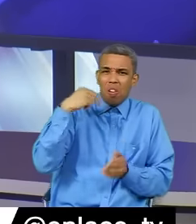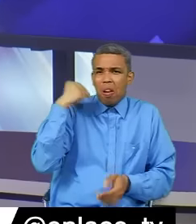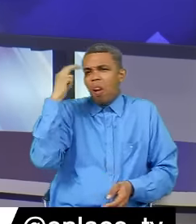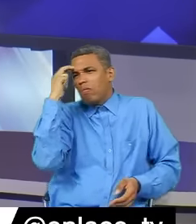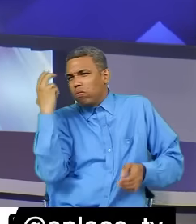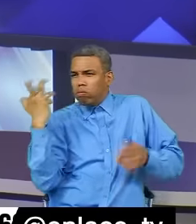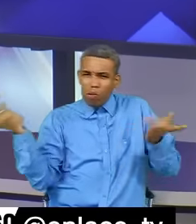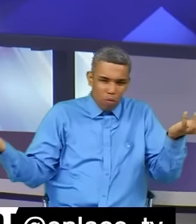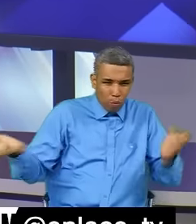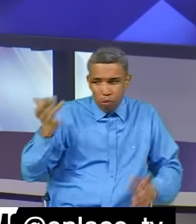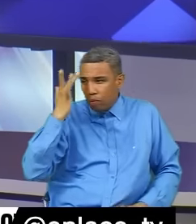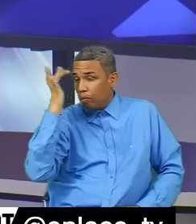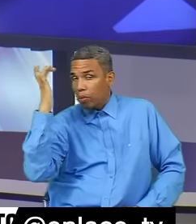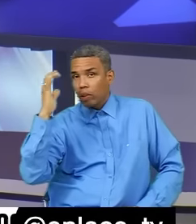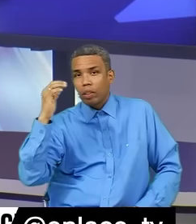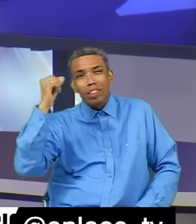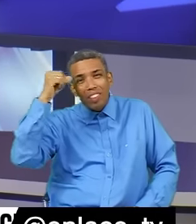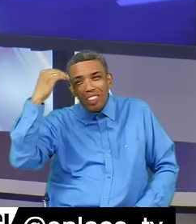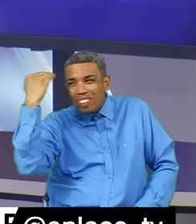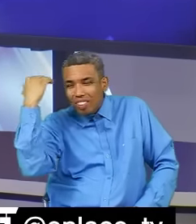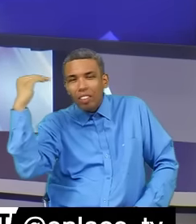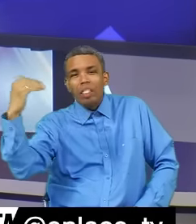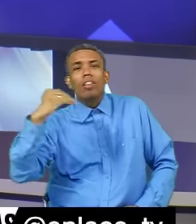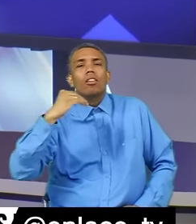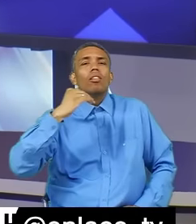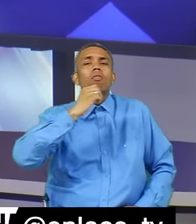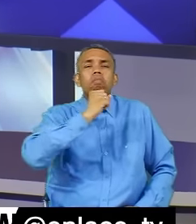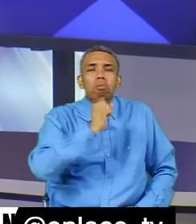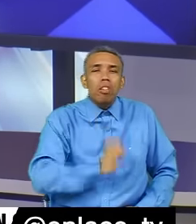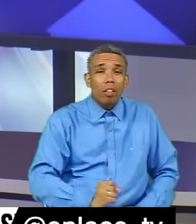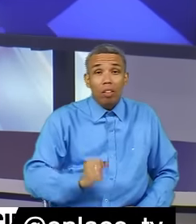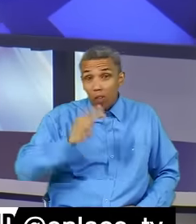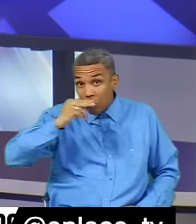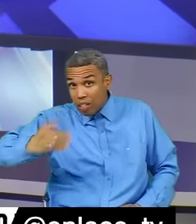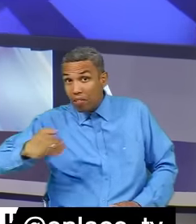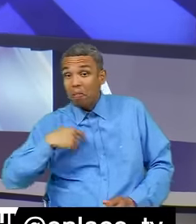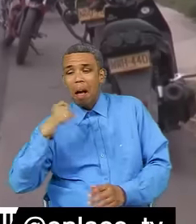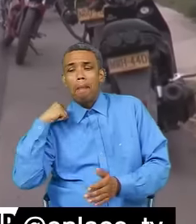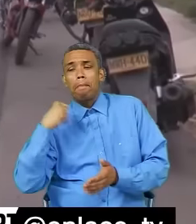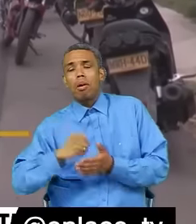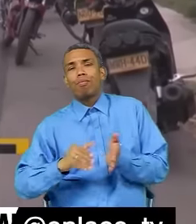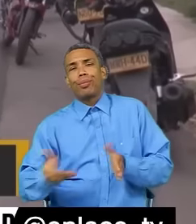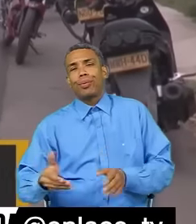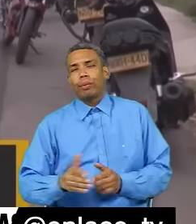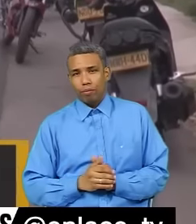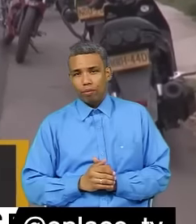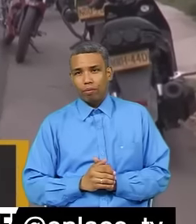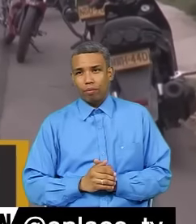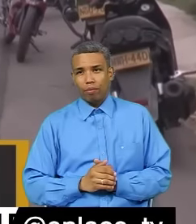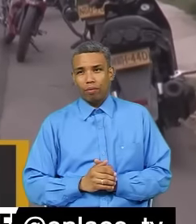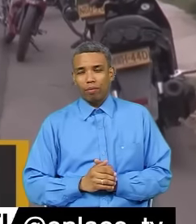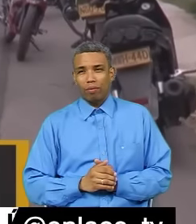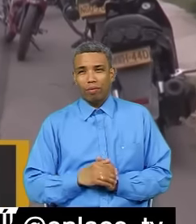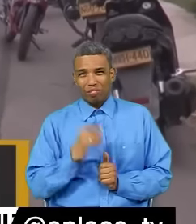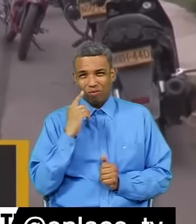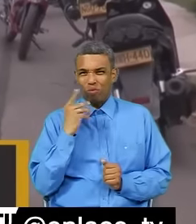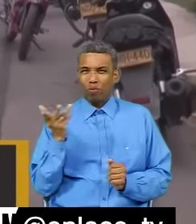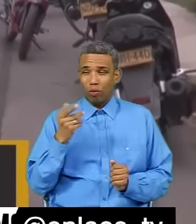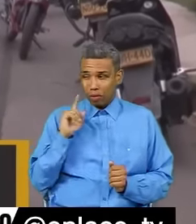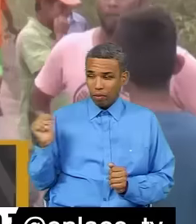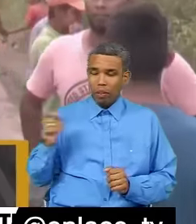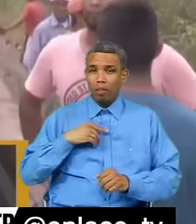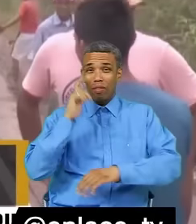donde una mujer y una niña murieron. Policías implicados en el hecho. El fatal accidente se registró sobre esta vía de Los